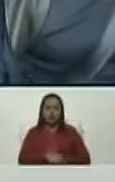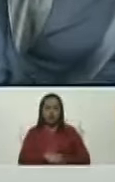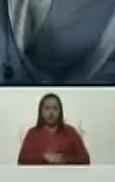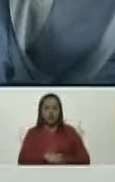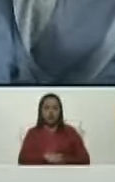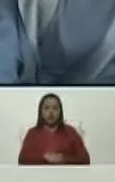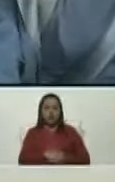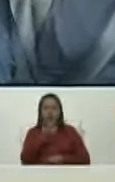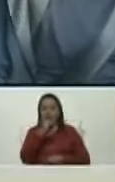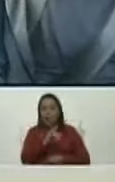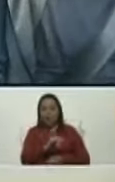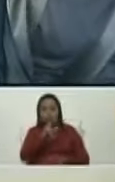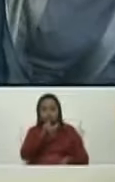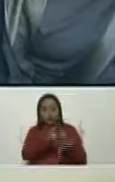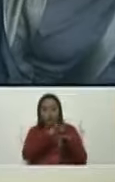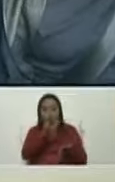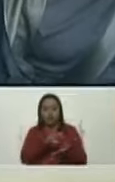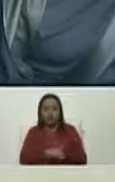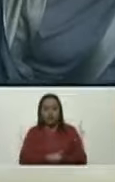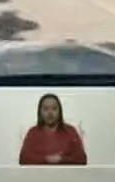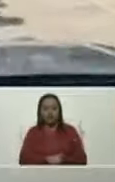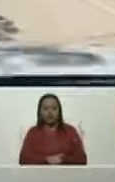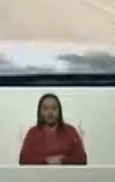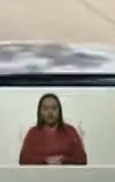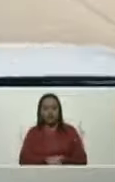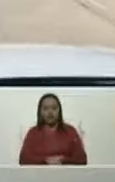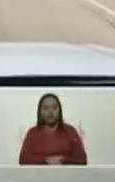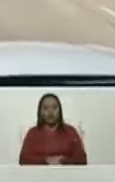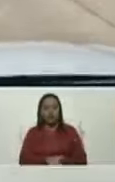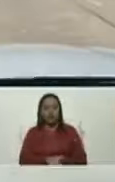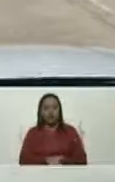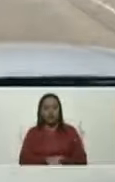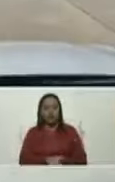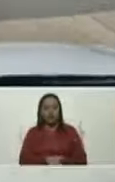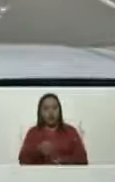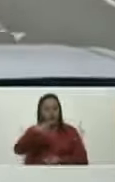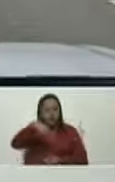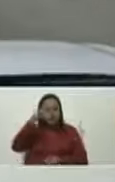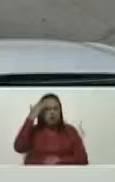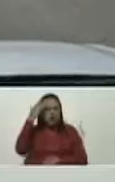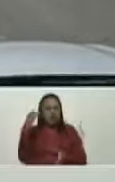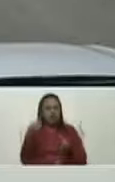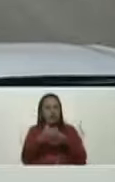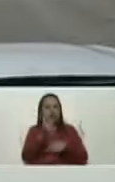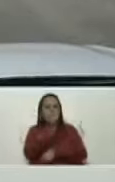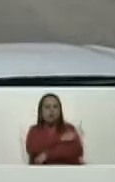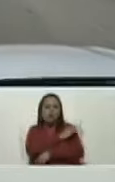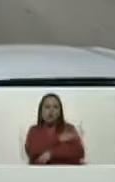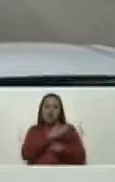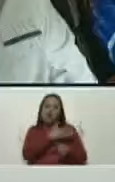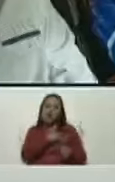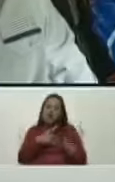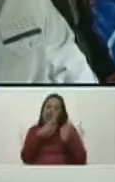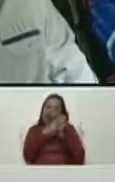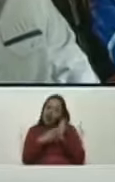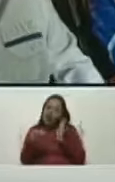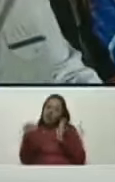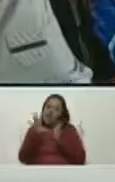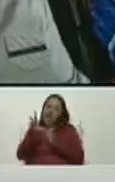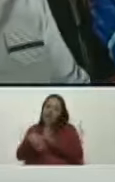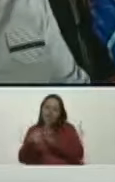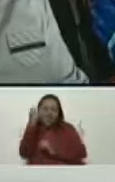quedó registrado, porque ustedes saben que la derecha trata de imitarnos y robarnos las